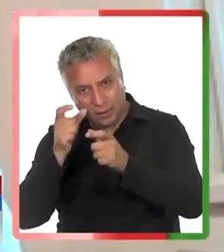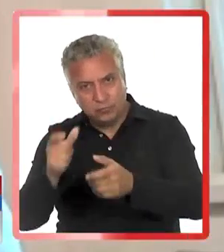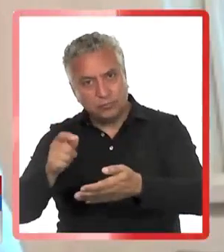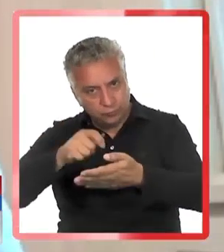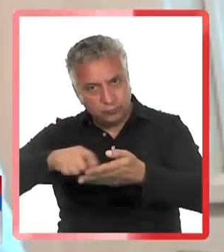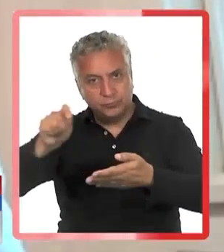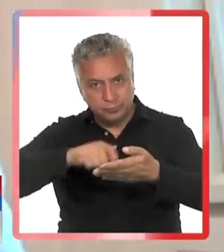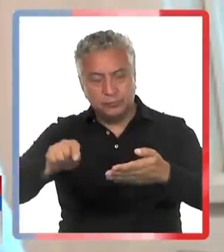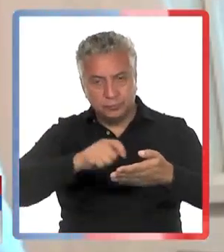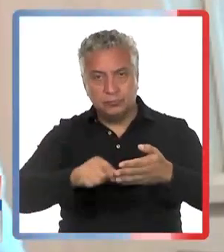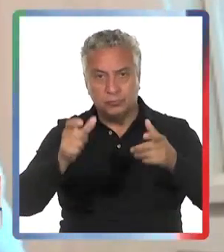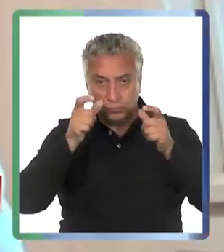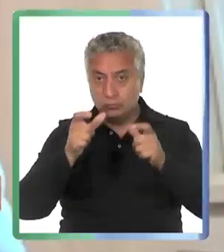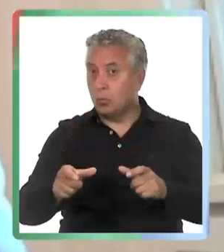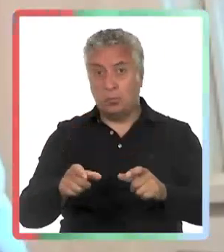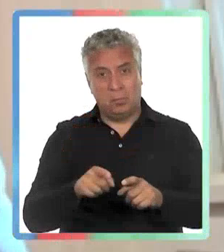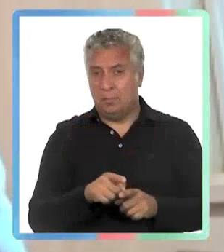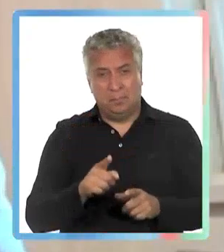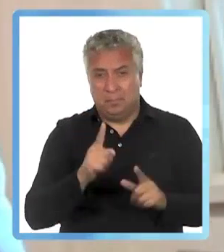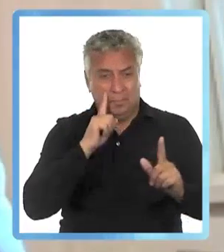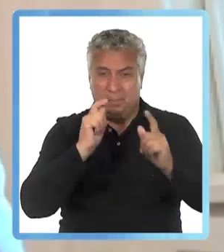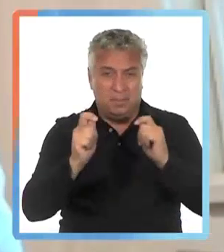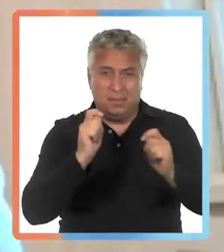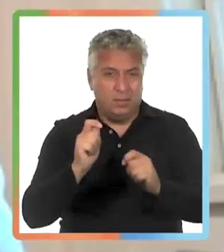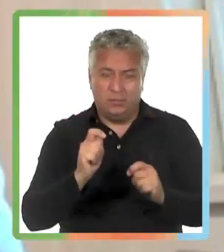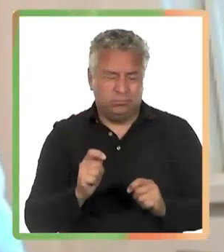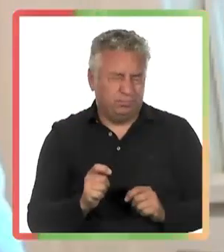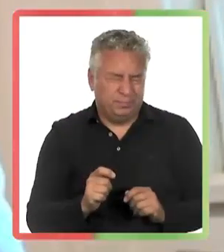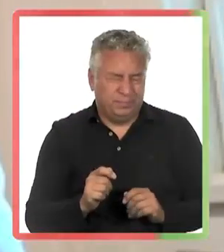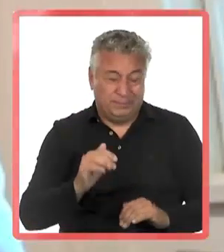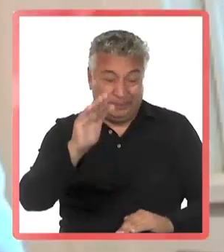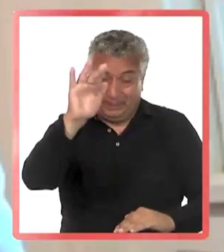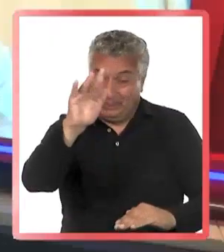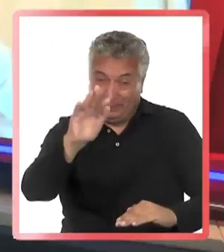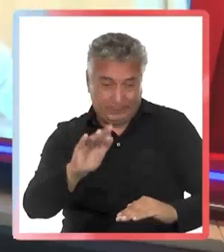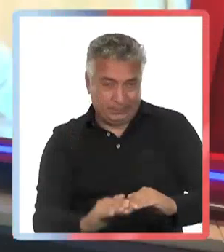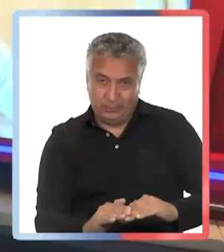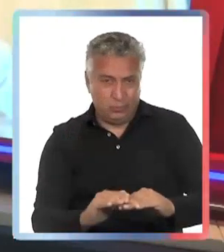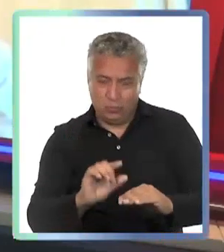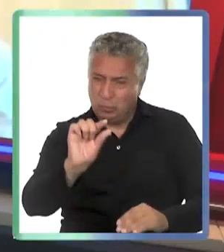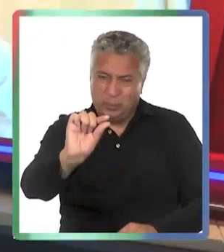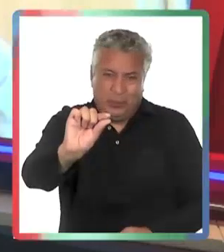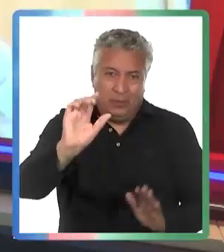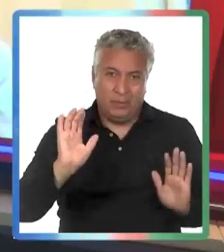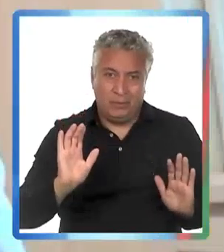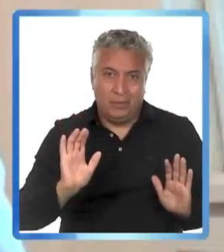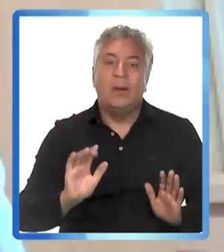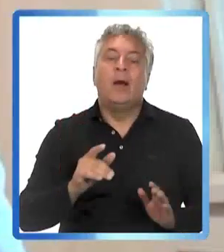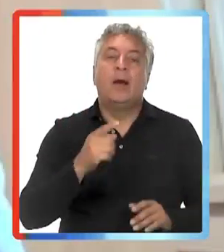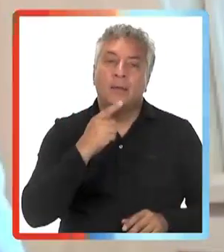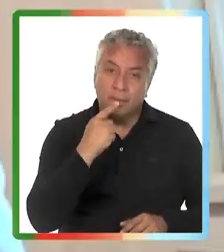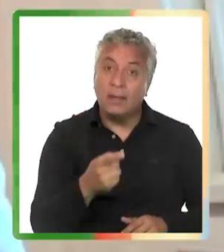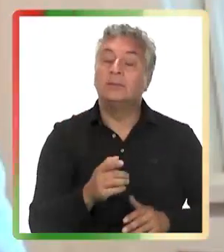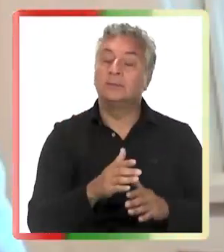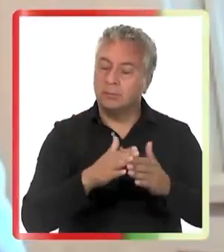cierto?, chequeadas permanentemente, muy bajo riesgo que alguno de estos vaya a llegar infectado. Ahora, de todas